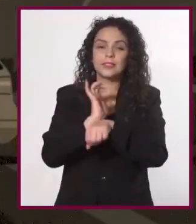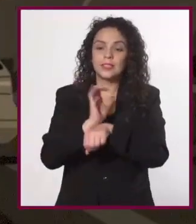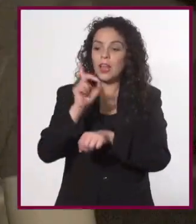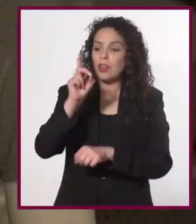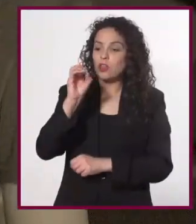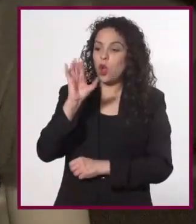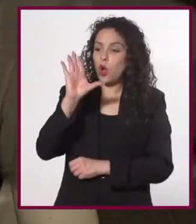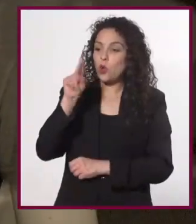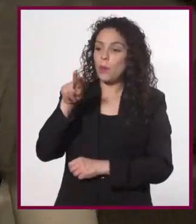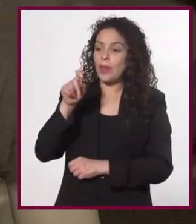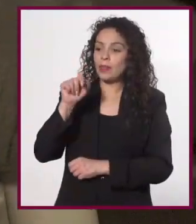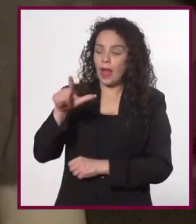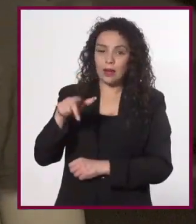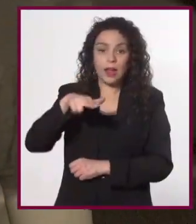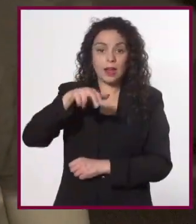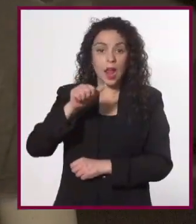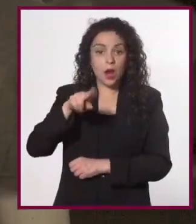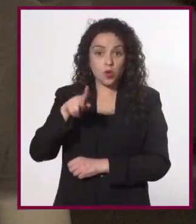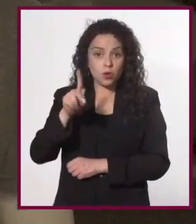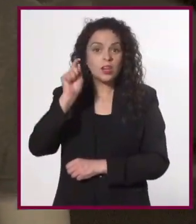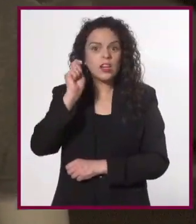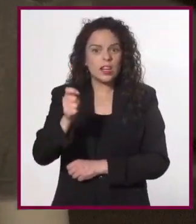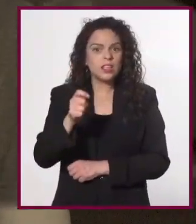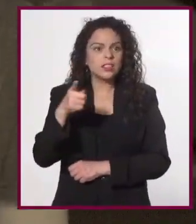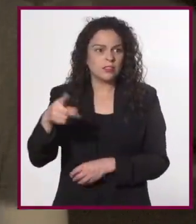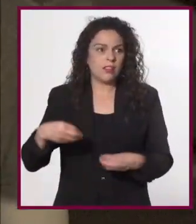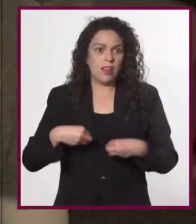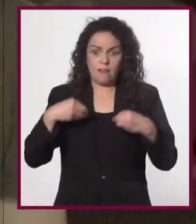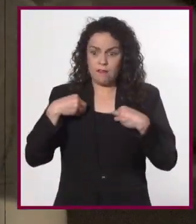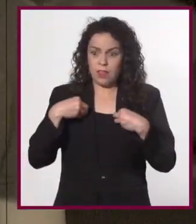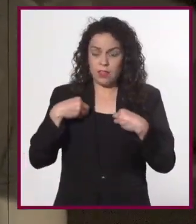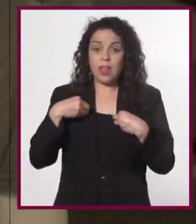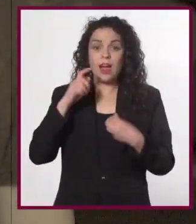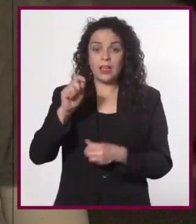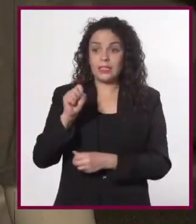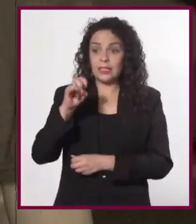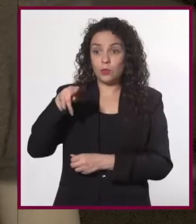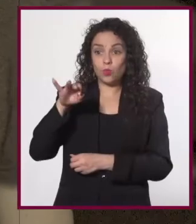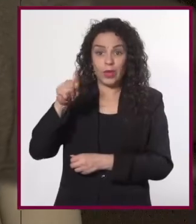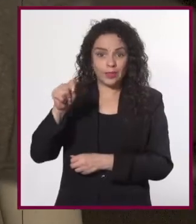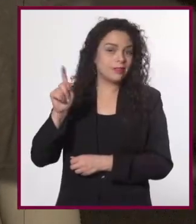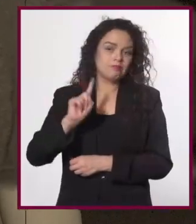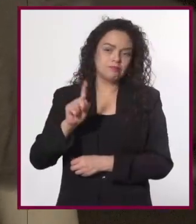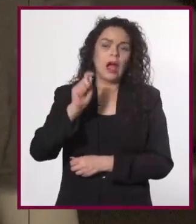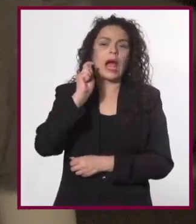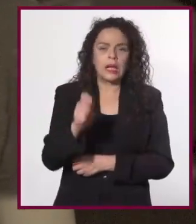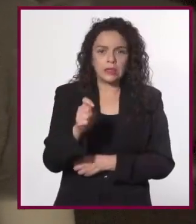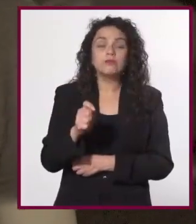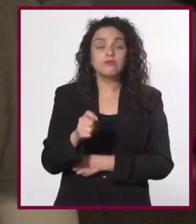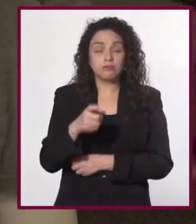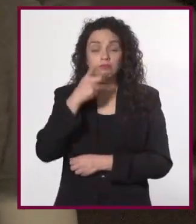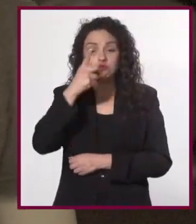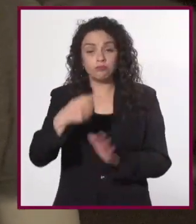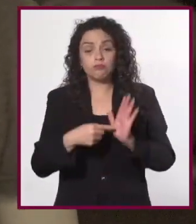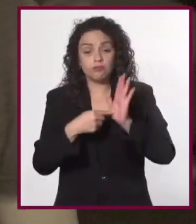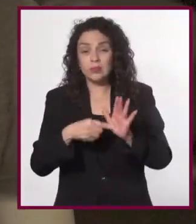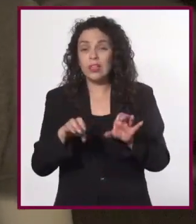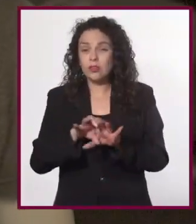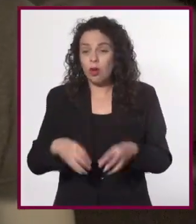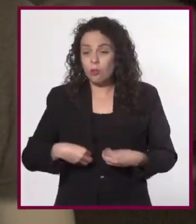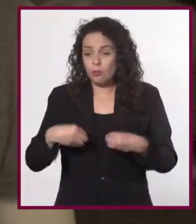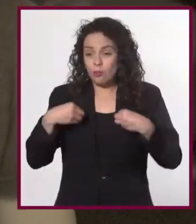Nanook no solo retrata la vida tradicional de los Inuit, sino que también da testimonio de las dificultades